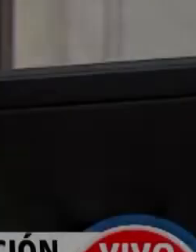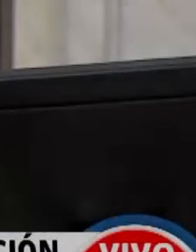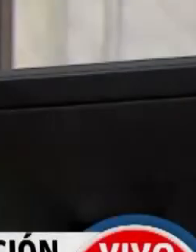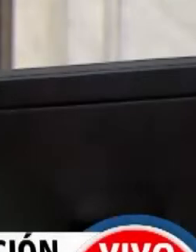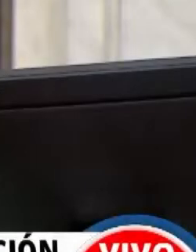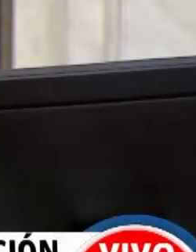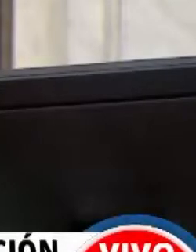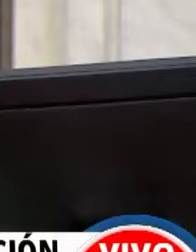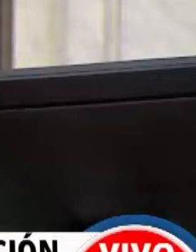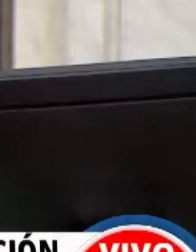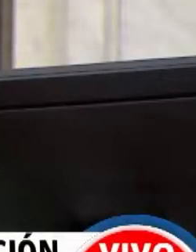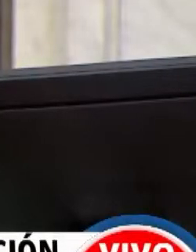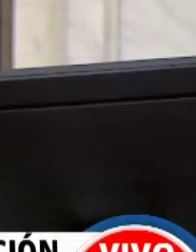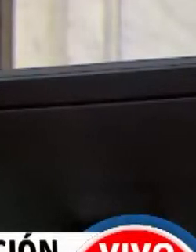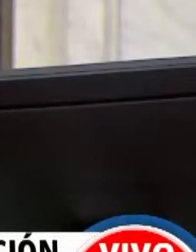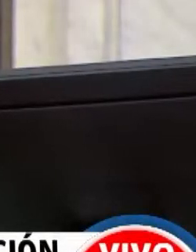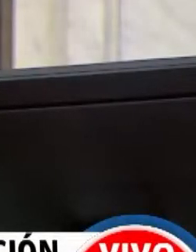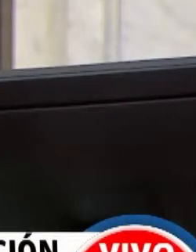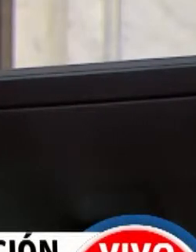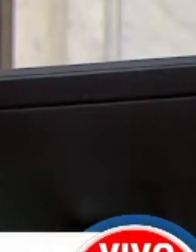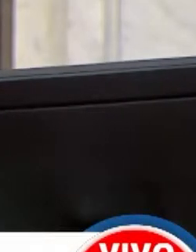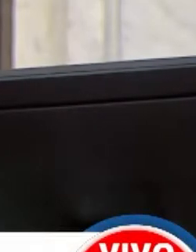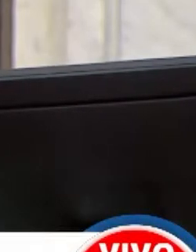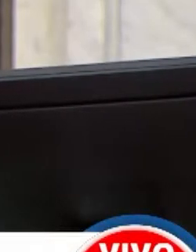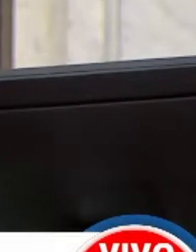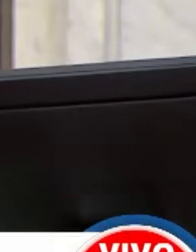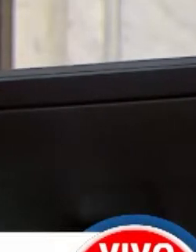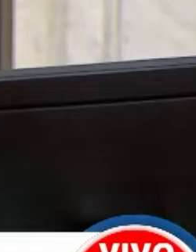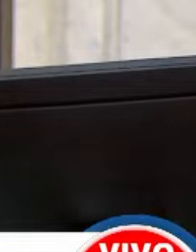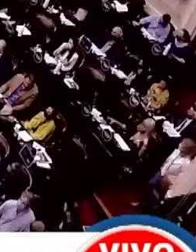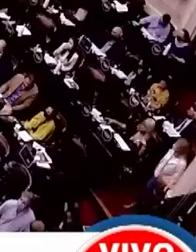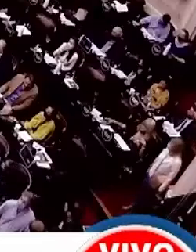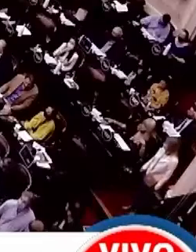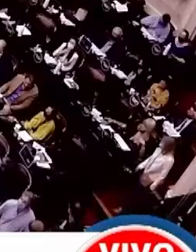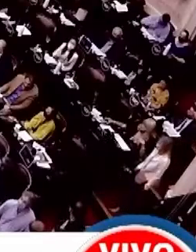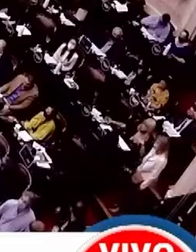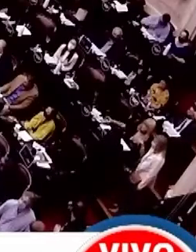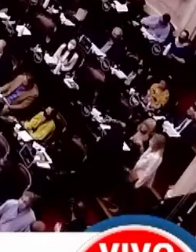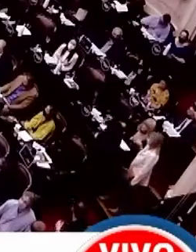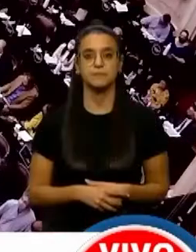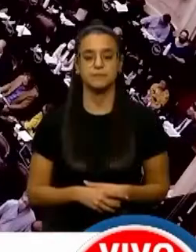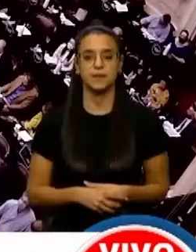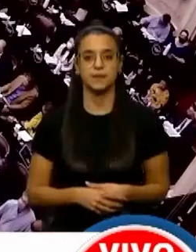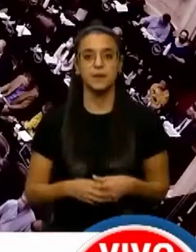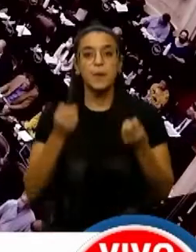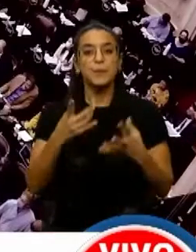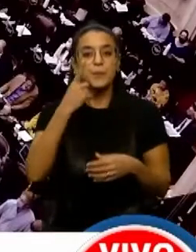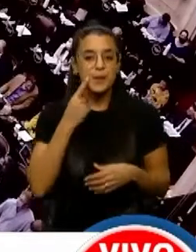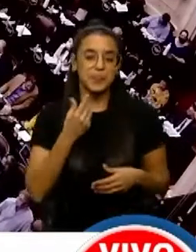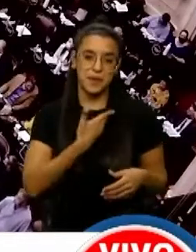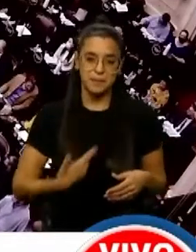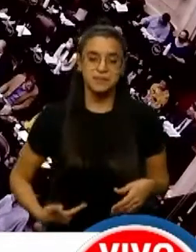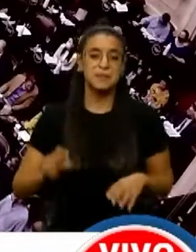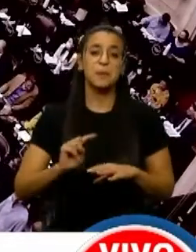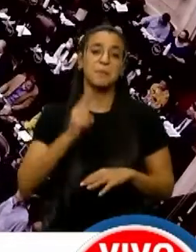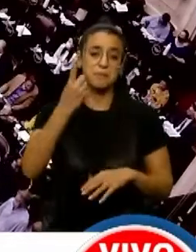Uso de la palabra el diputado Carlos Américo Selva. Buenos días, presidente. Bueno, en